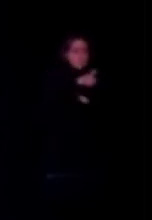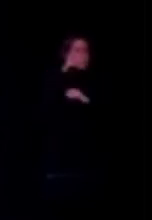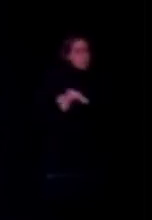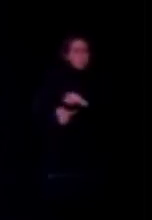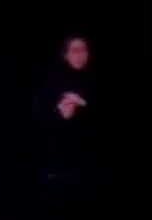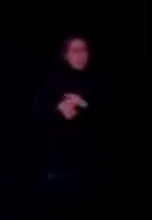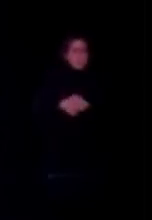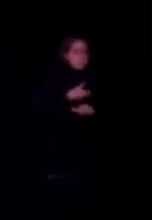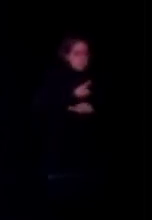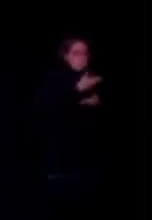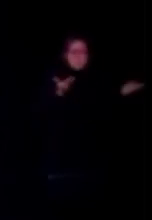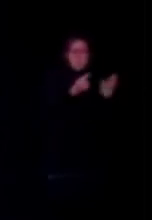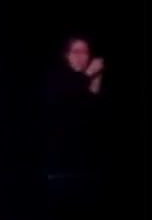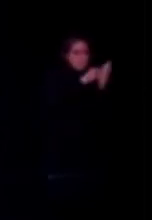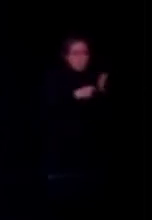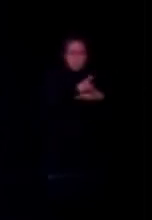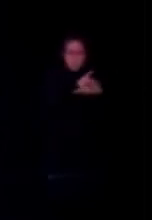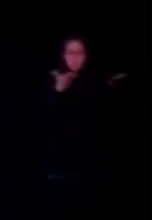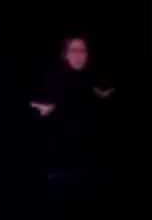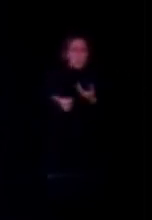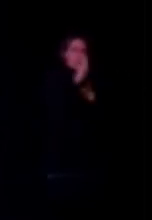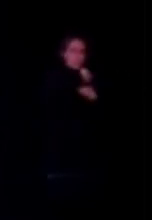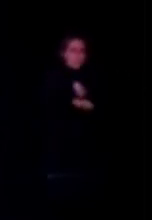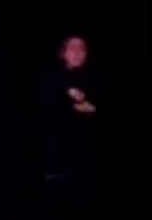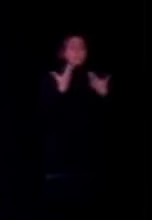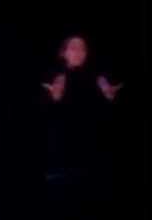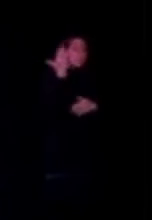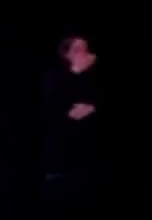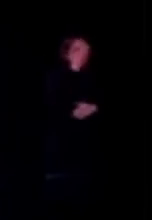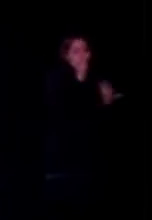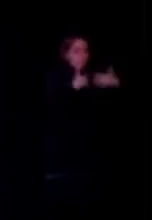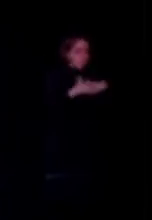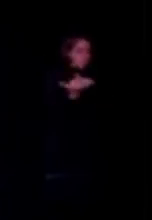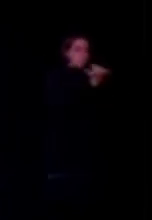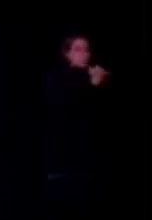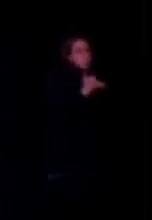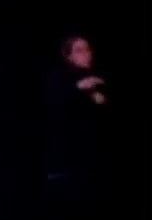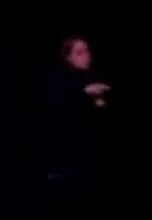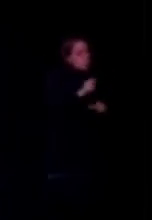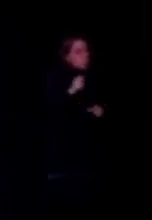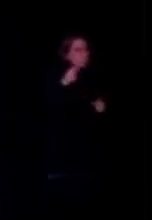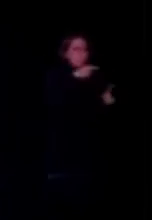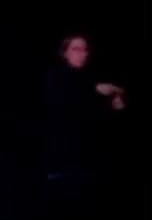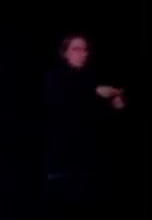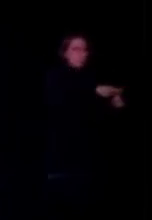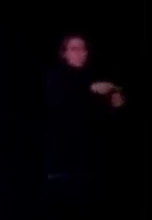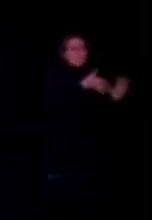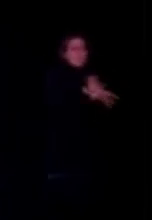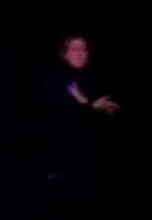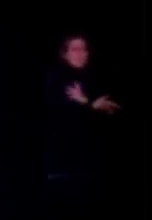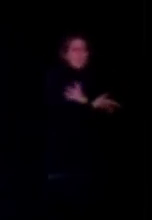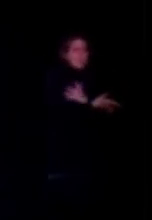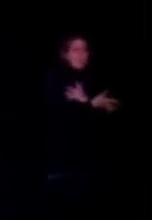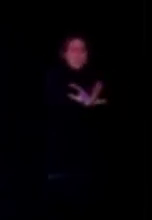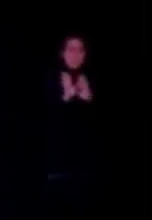la apuesta inclusiva de la escuela no es algo que nace al margen de la apuesta inclusiva de la